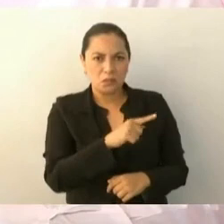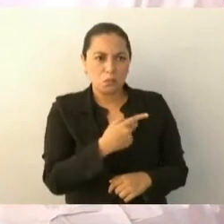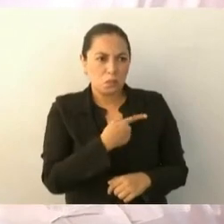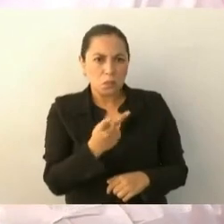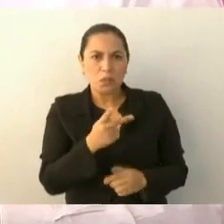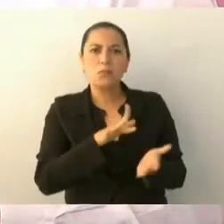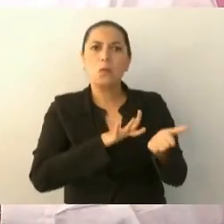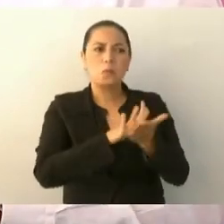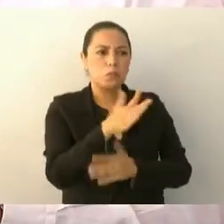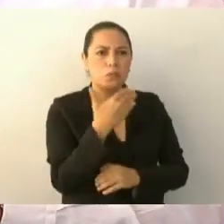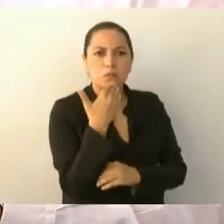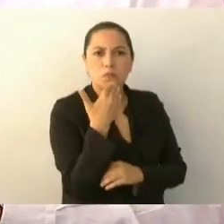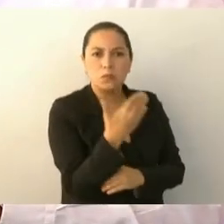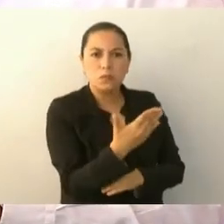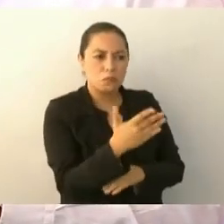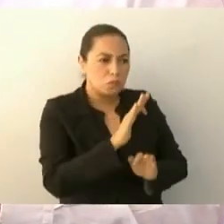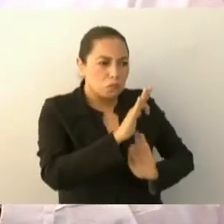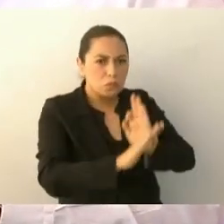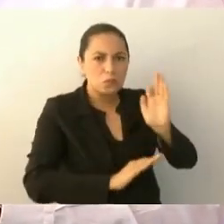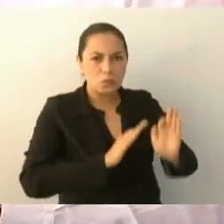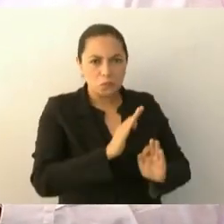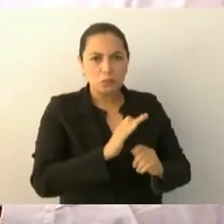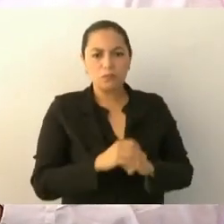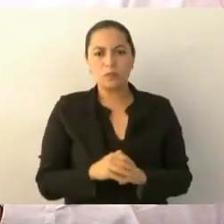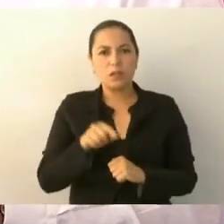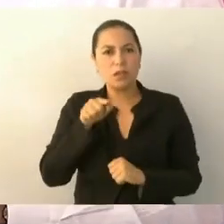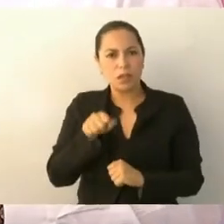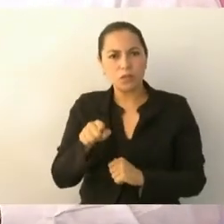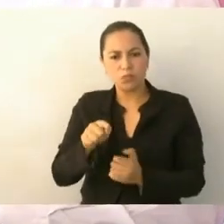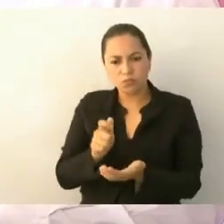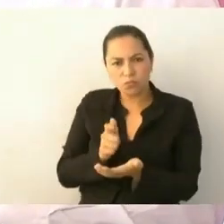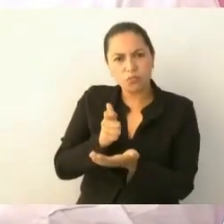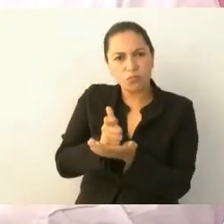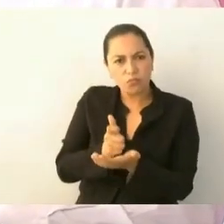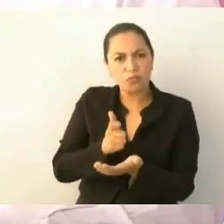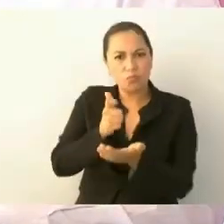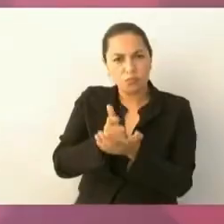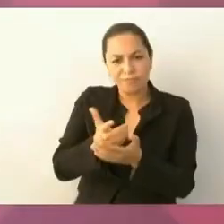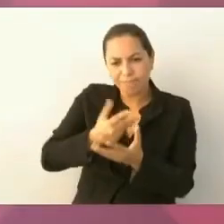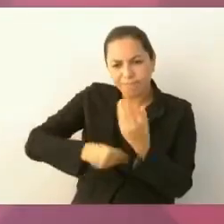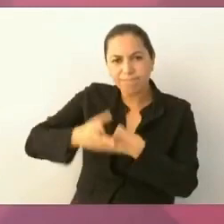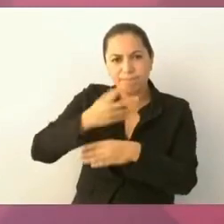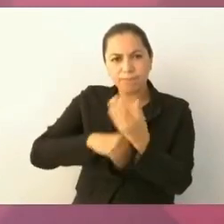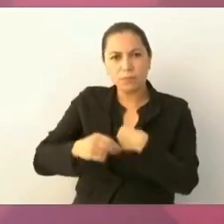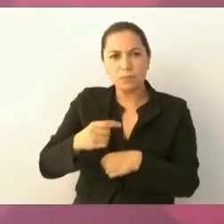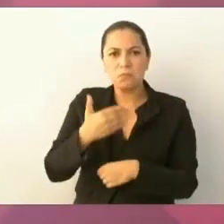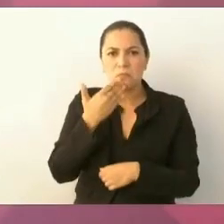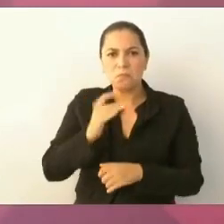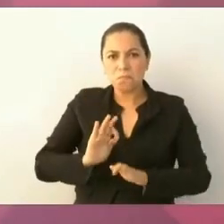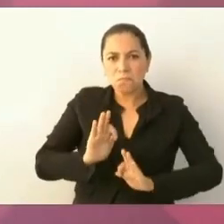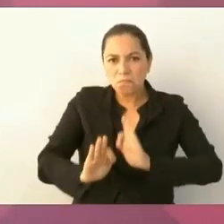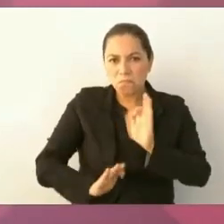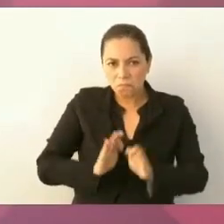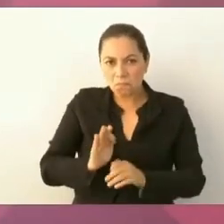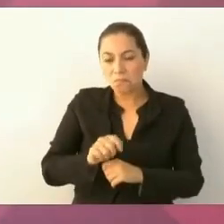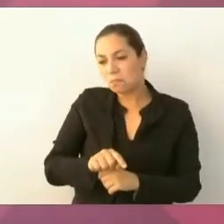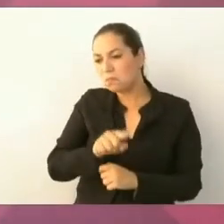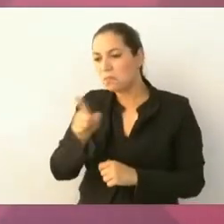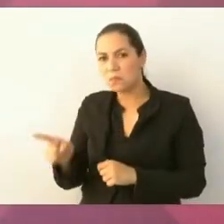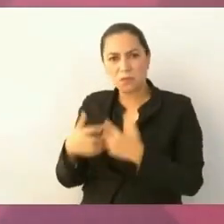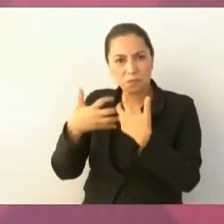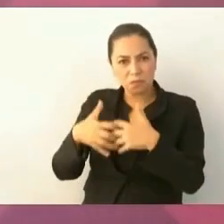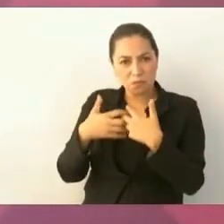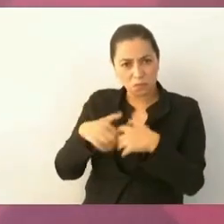bien al que invierte, al empresario, a todos. Y se